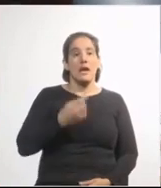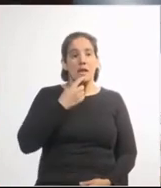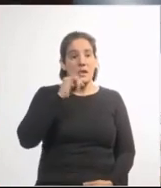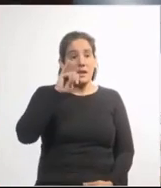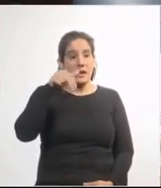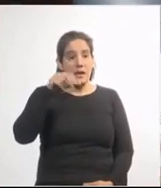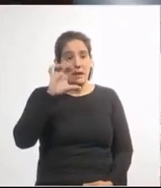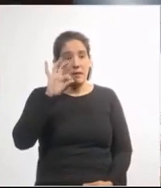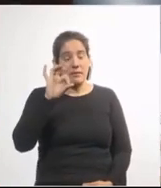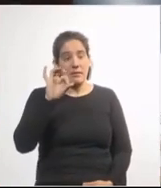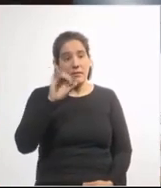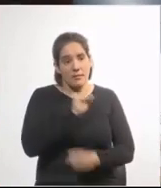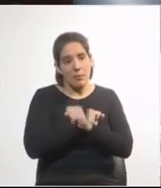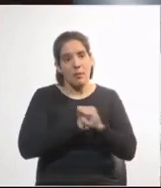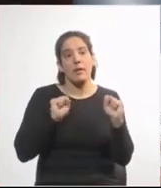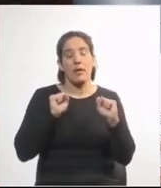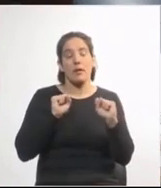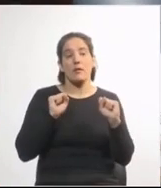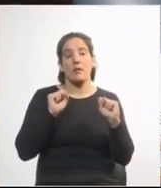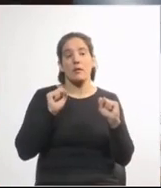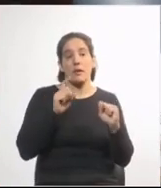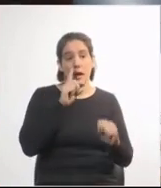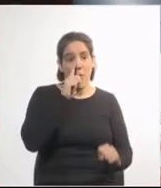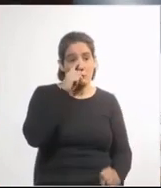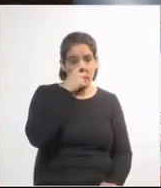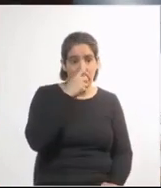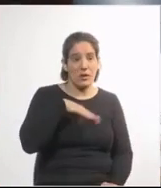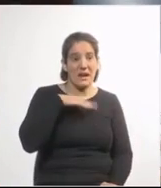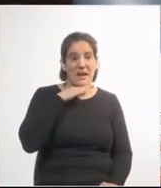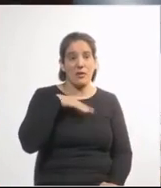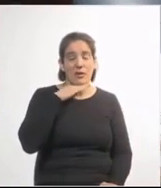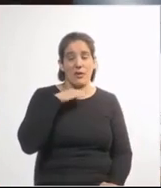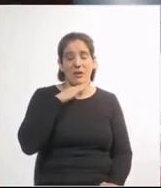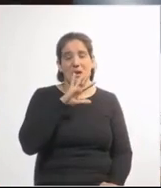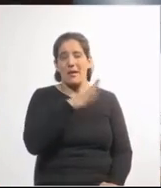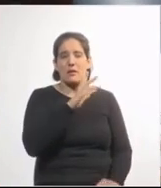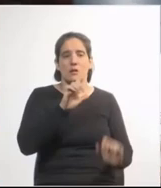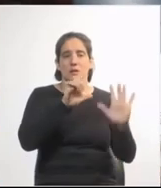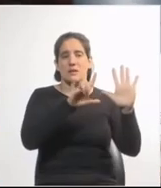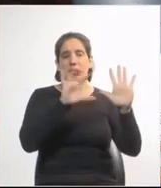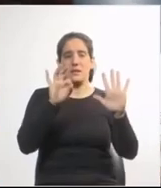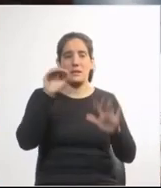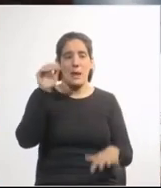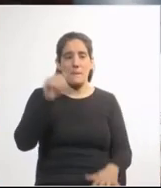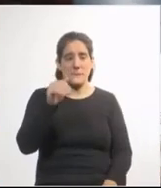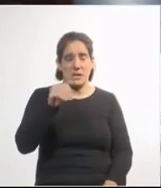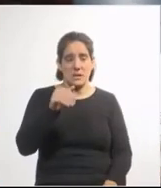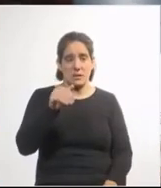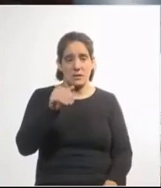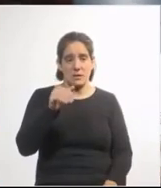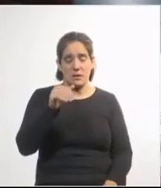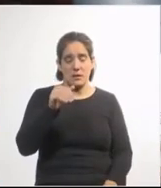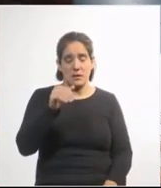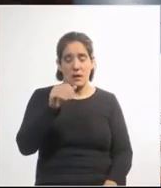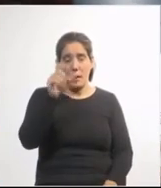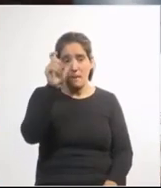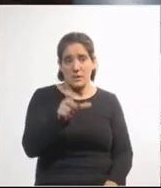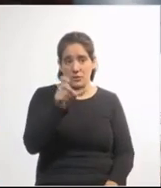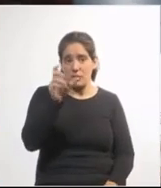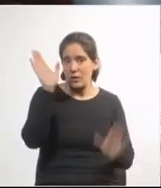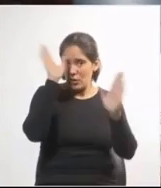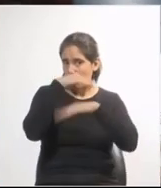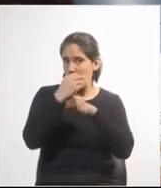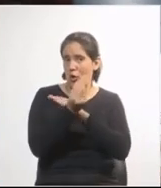INE, se puede establecer que en Montevideo y Canelones hay 70.000 personas con insuficiencia